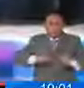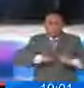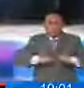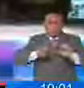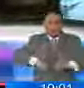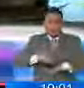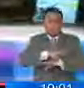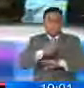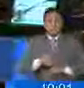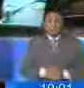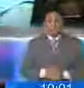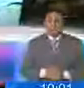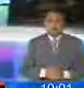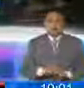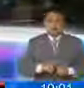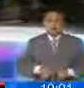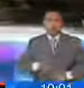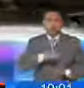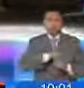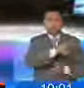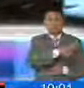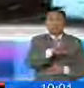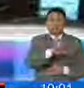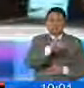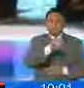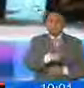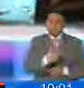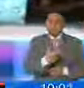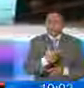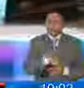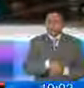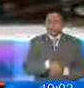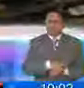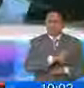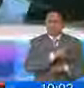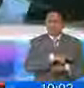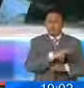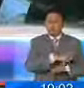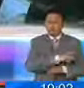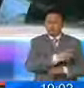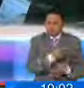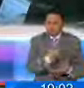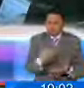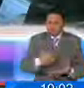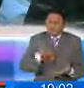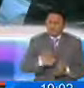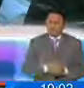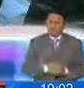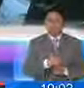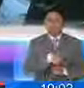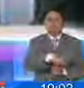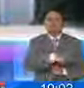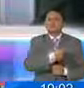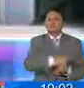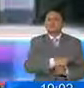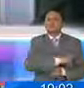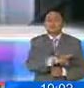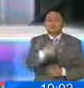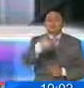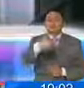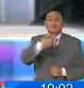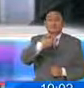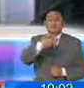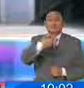fiscalía. Pero en la bancada de País hubo también críticas para el fiscal saliente. Varios legisladores califican a la gestión de Galo Chiriboga